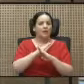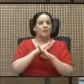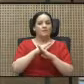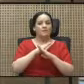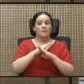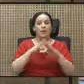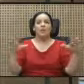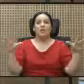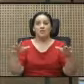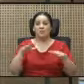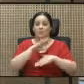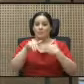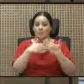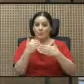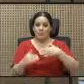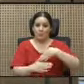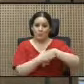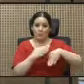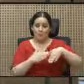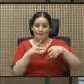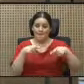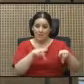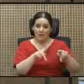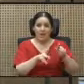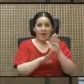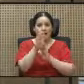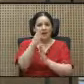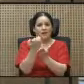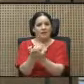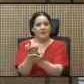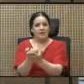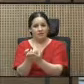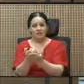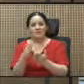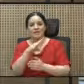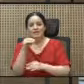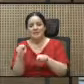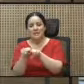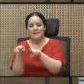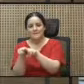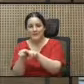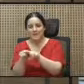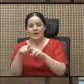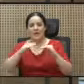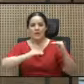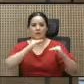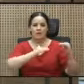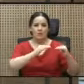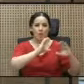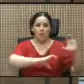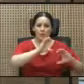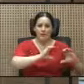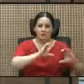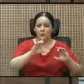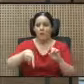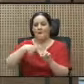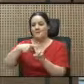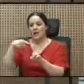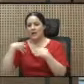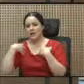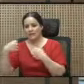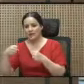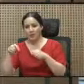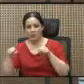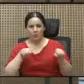rebaño que permitiría la reactivación económica y el equilibrio entre el comercio y la salud. Pero pareciera que